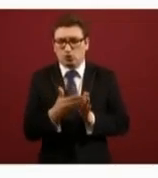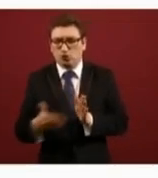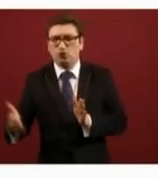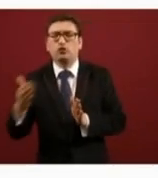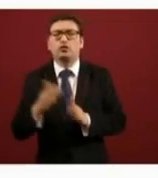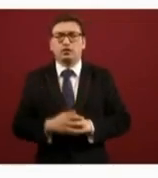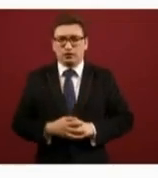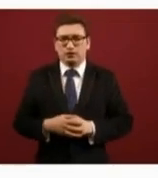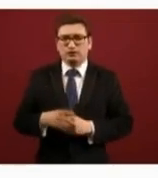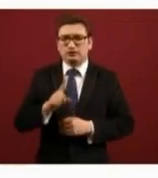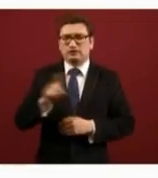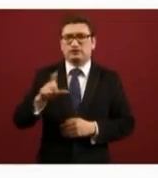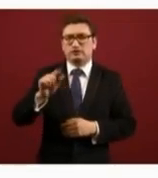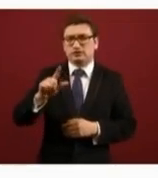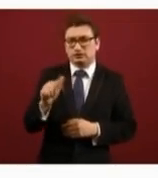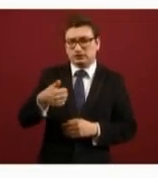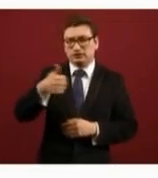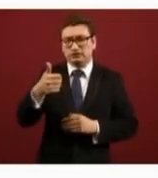a